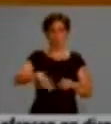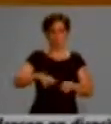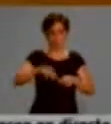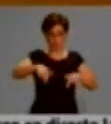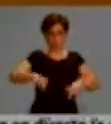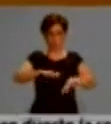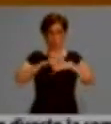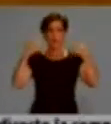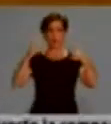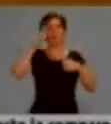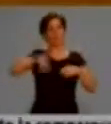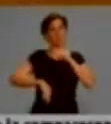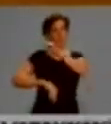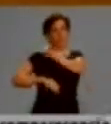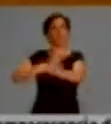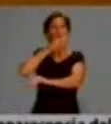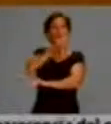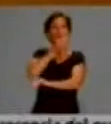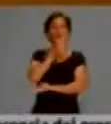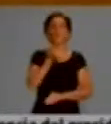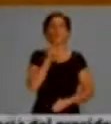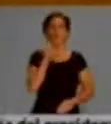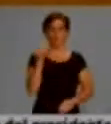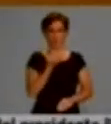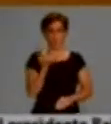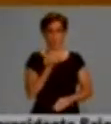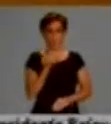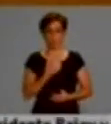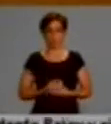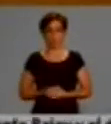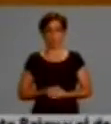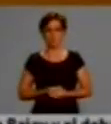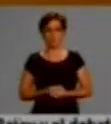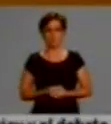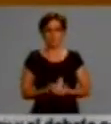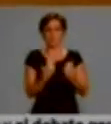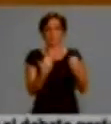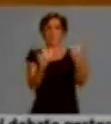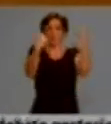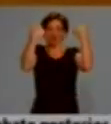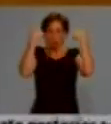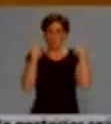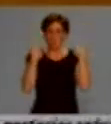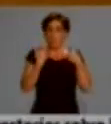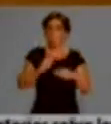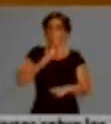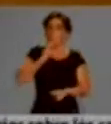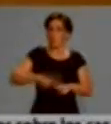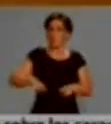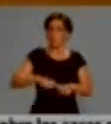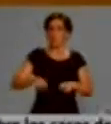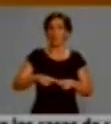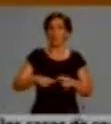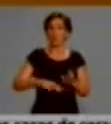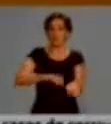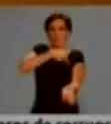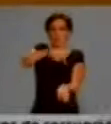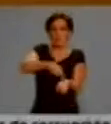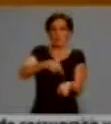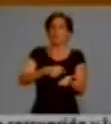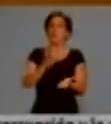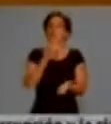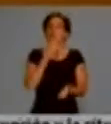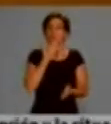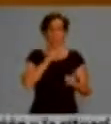Cámara, hay que pedir la responsabilidad política por hechos que se demuestren que